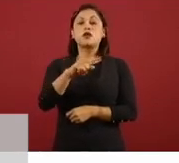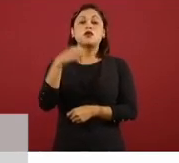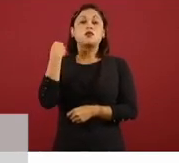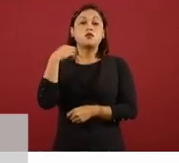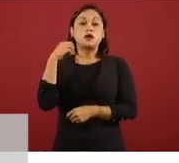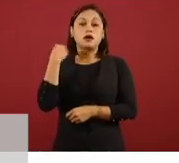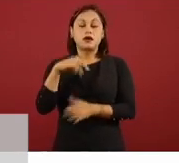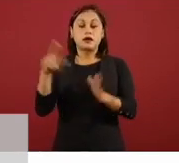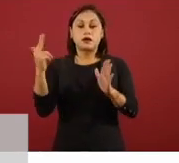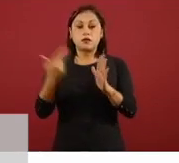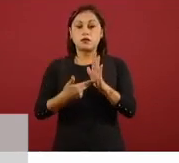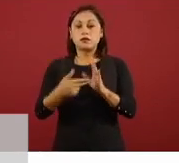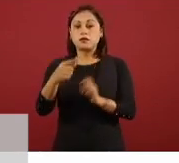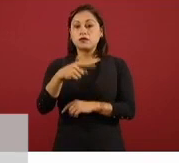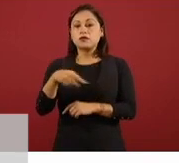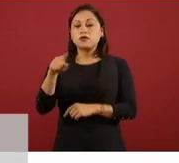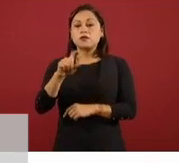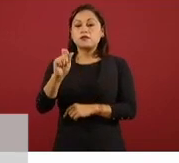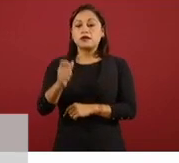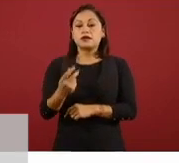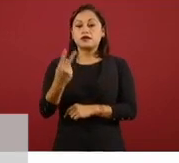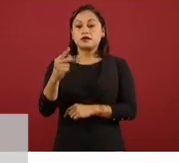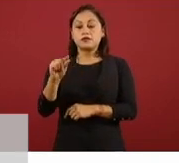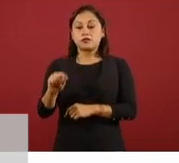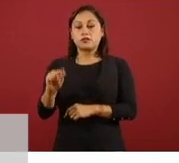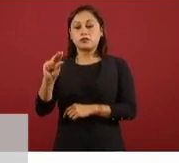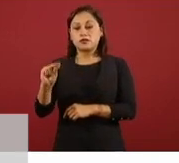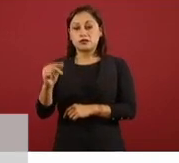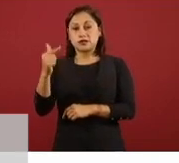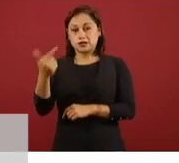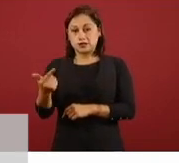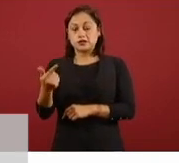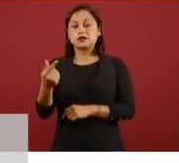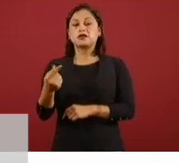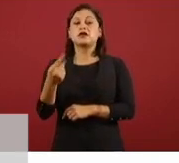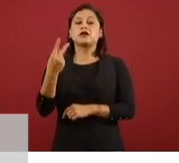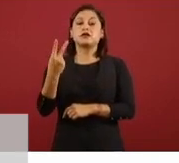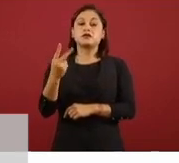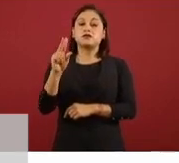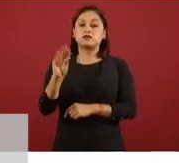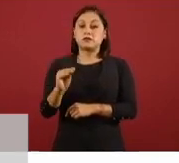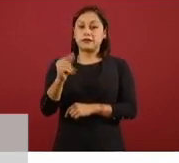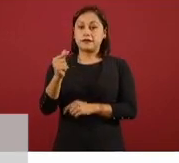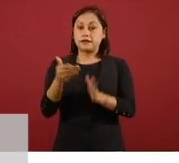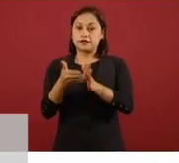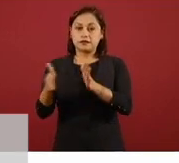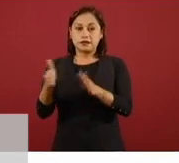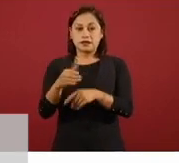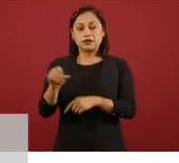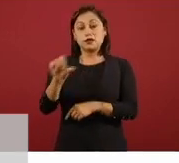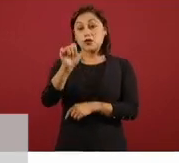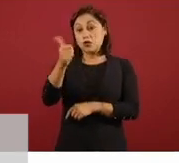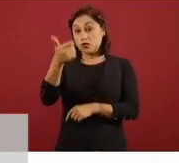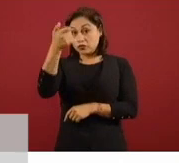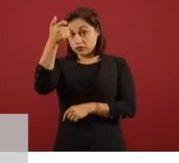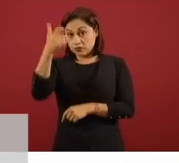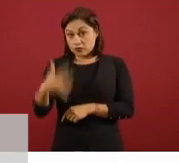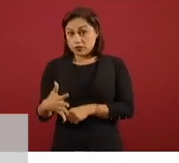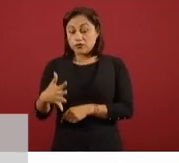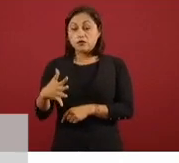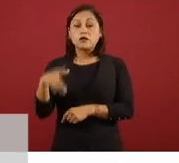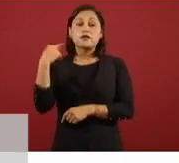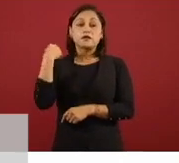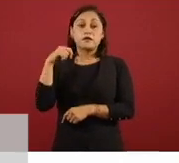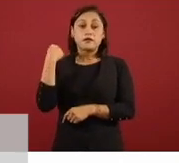el presidente dará seguimiento de los presuntos actos de corrupción en pemex y será su director octavio romero oropeza y en el próximo